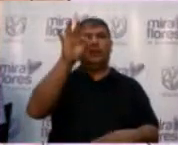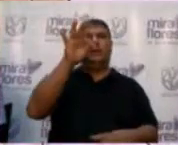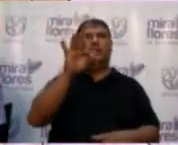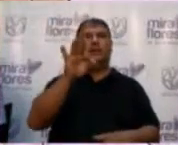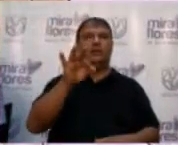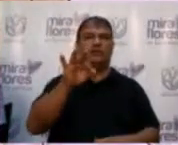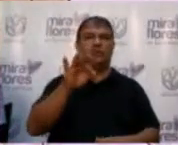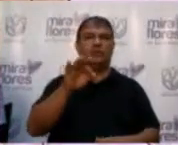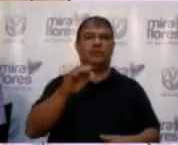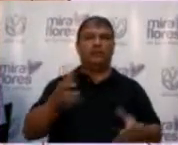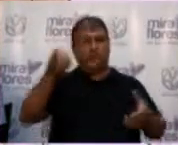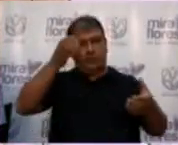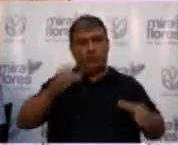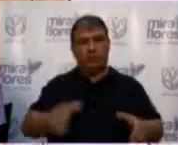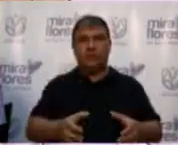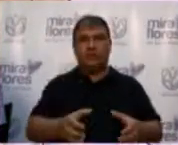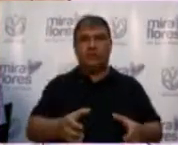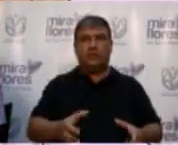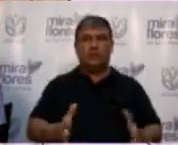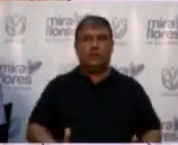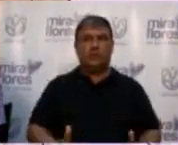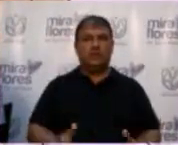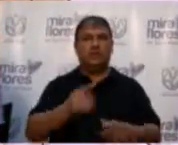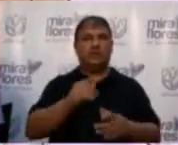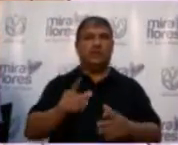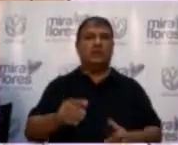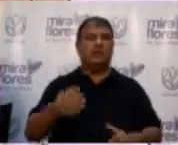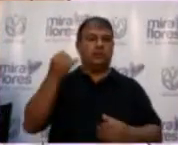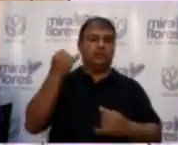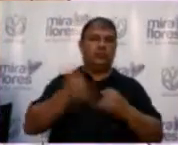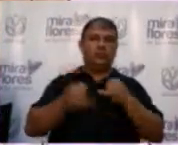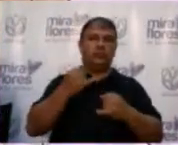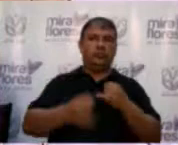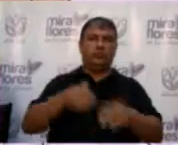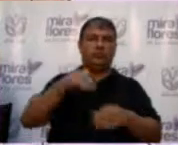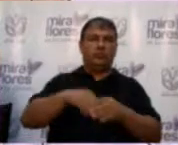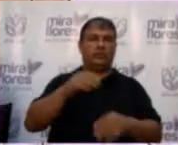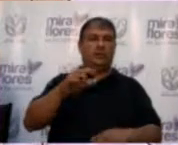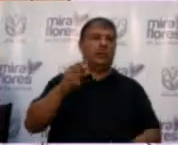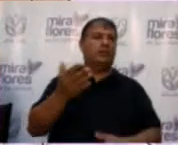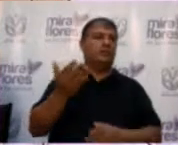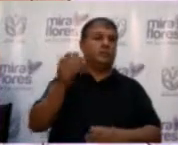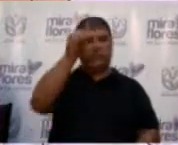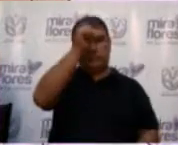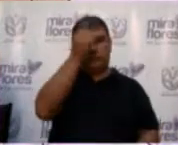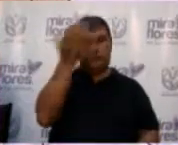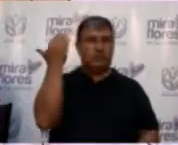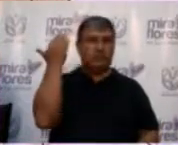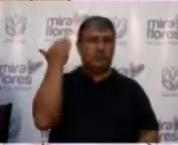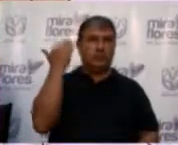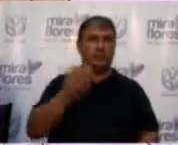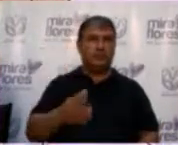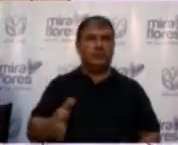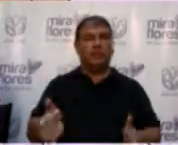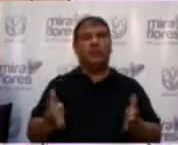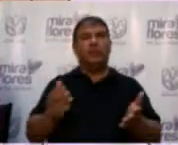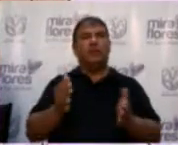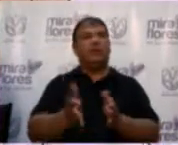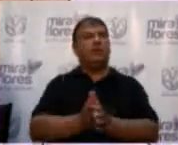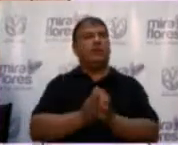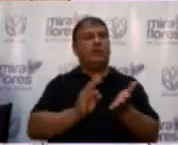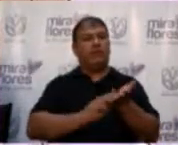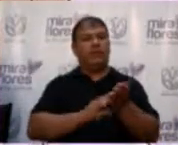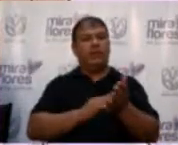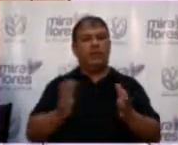electo congresista en las últimas elecciones del domingo pasado. Y voy a pedir a los miembros del Consejo que